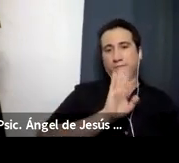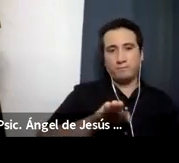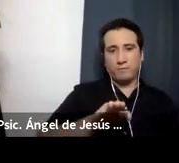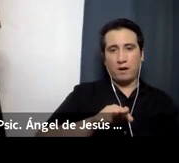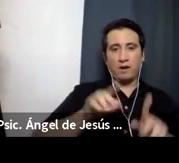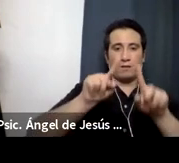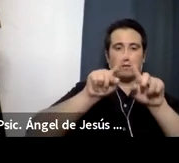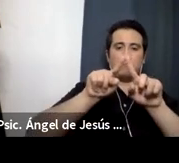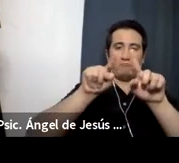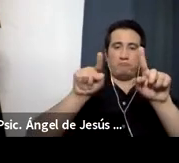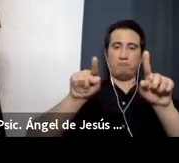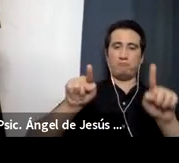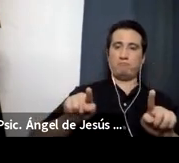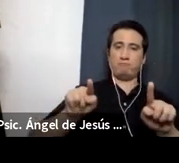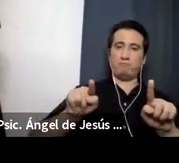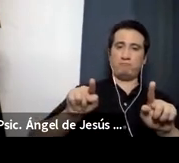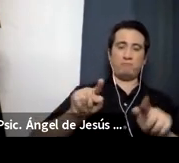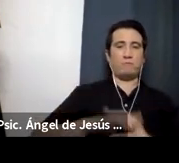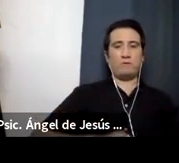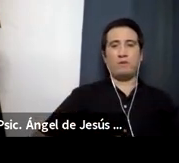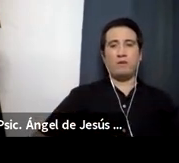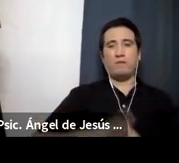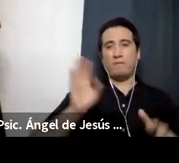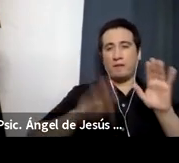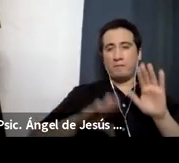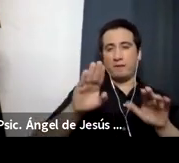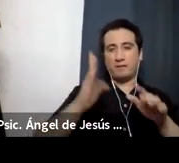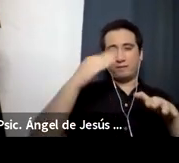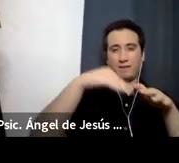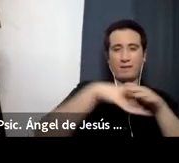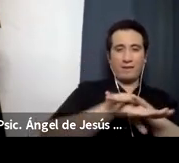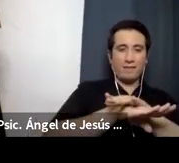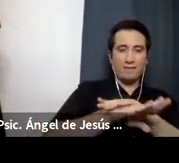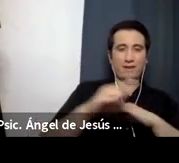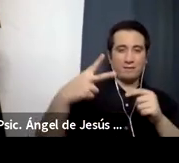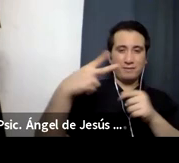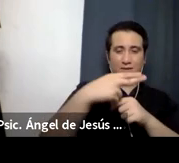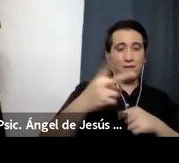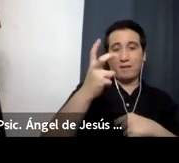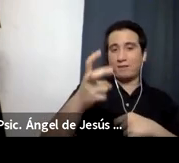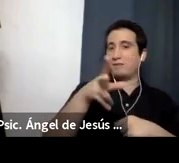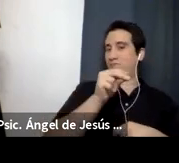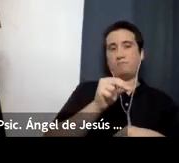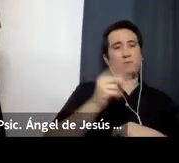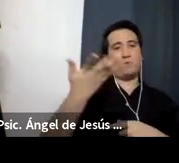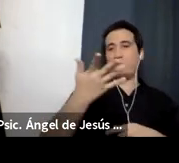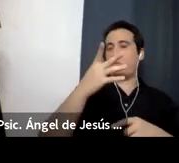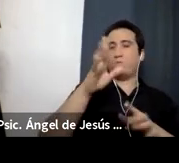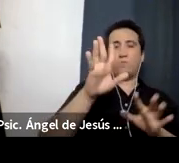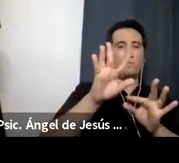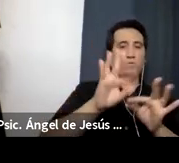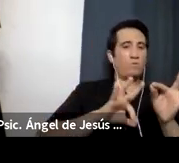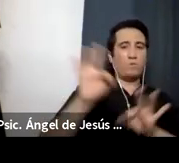como así redondito, como en el sentido de la uña, donde a veces hasta entra la tijera, ese corte es incorrecto. Es el corte que